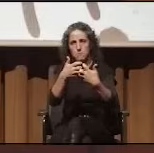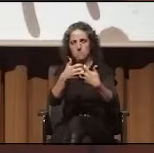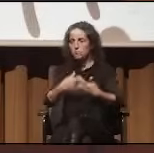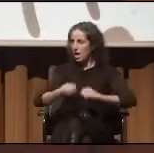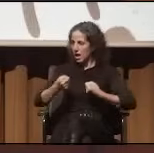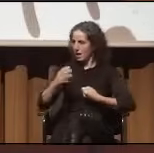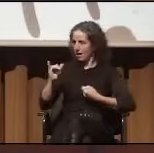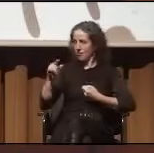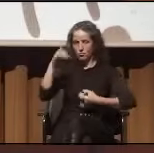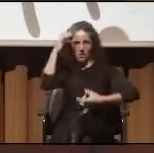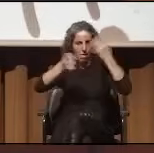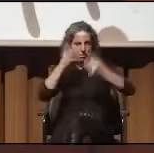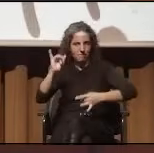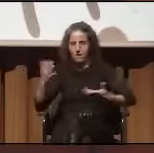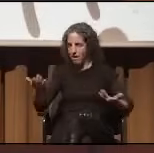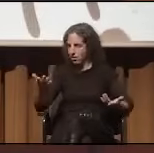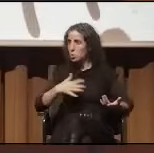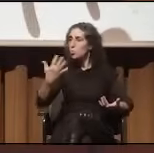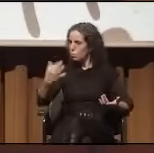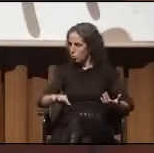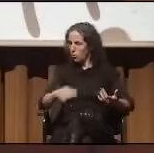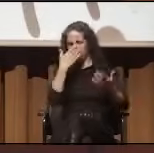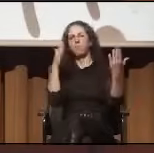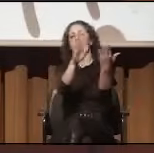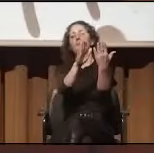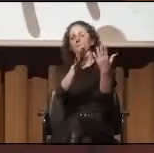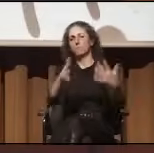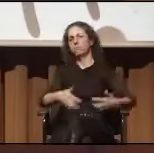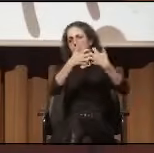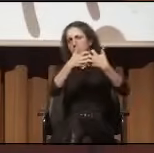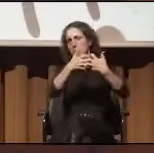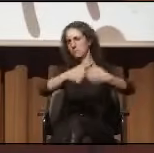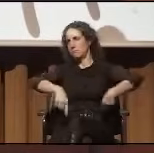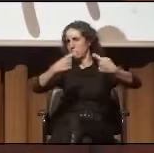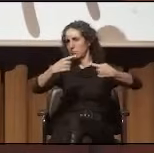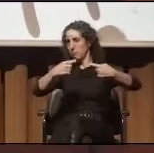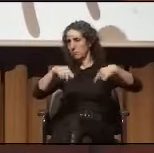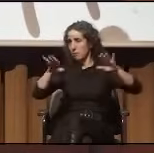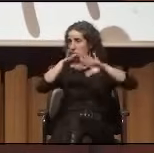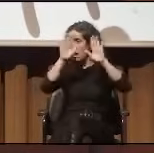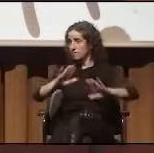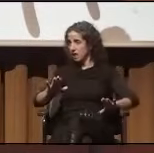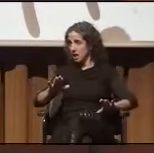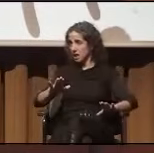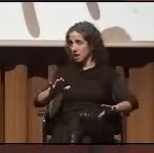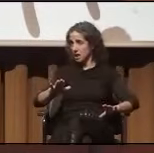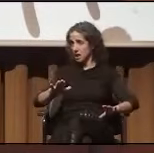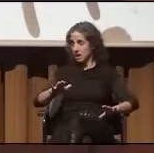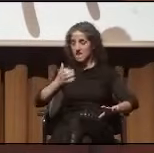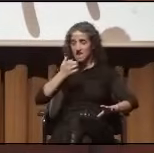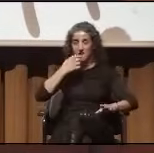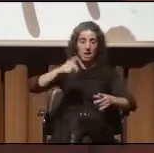y eres creativo y puedes enfrentarte con eso. Pero si esto es un tsunami, te va a llevar por delante. No seas